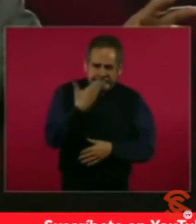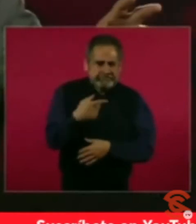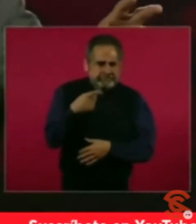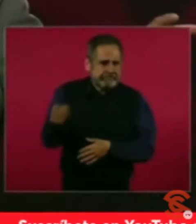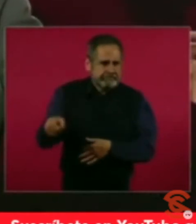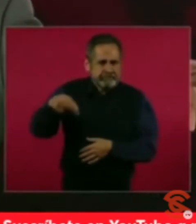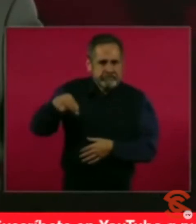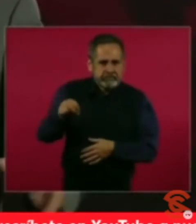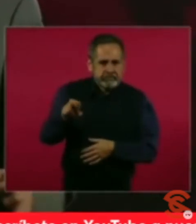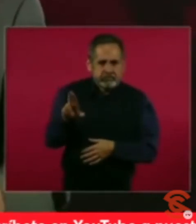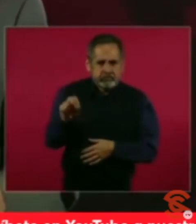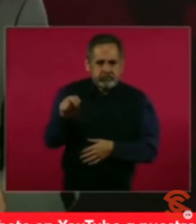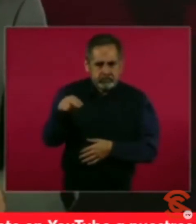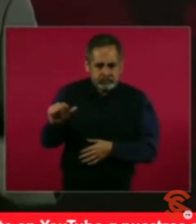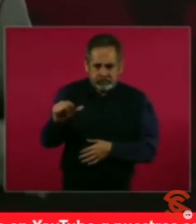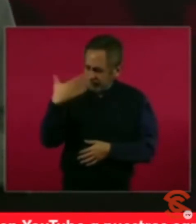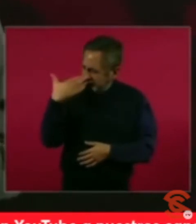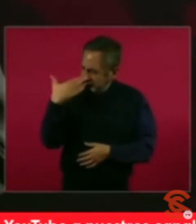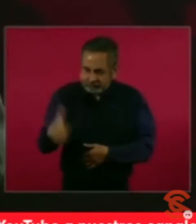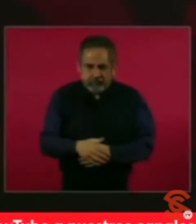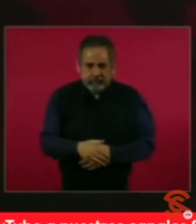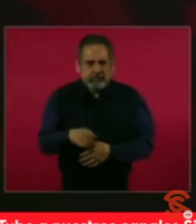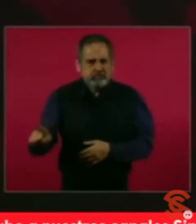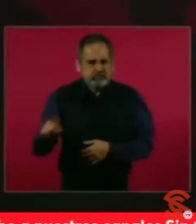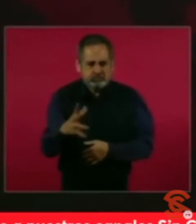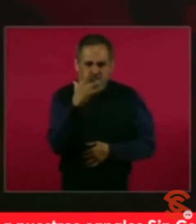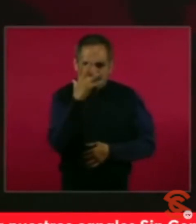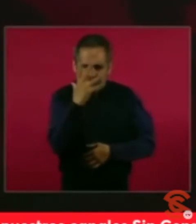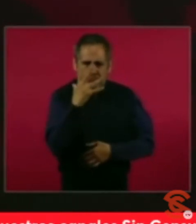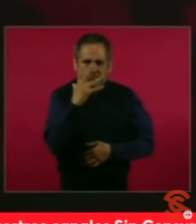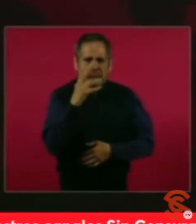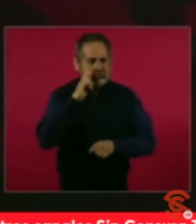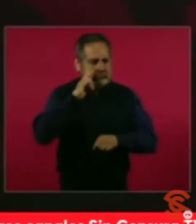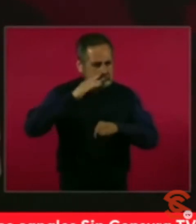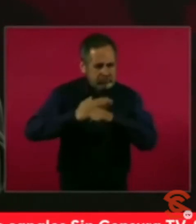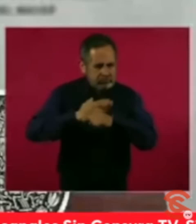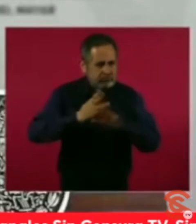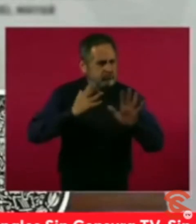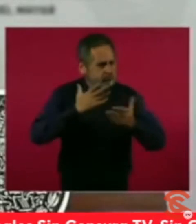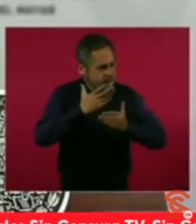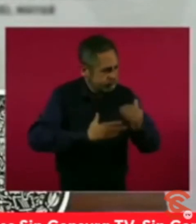opositores el serio respetuoso